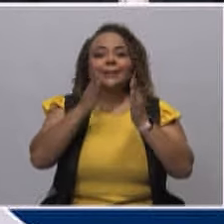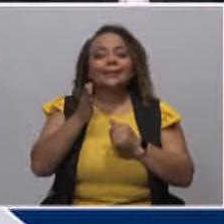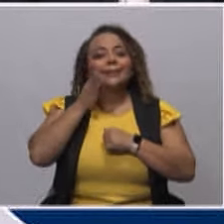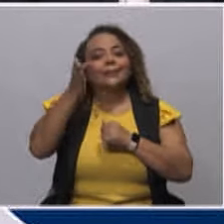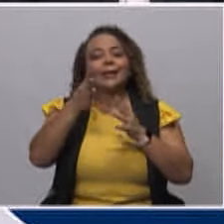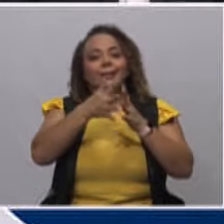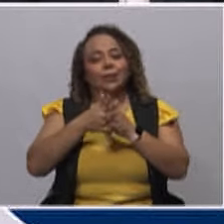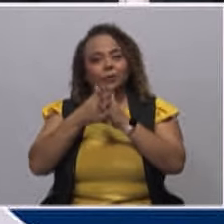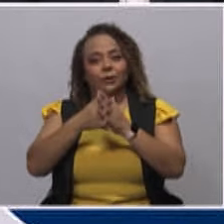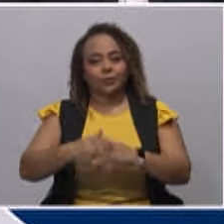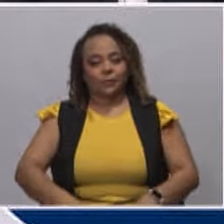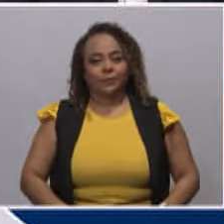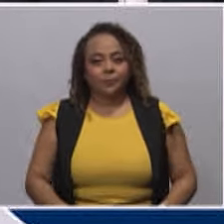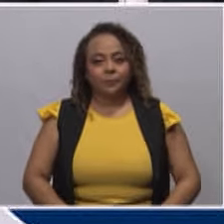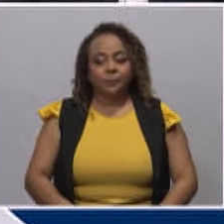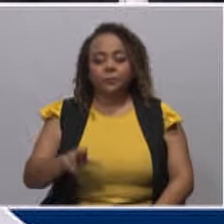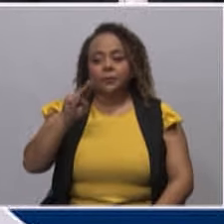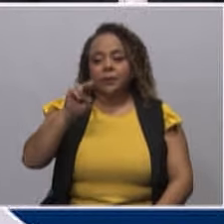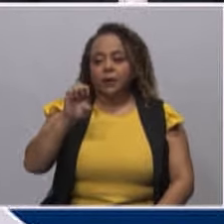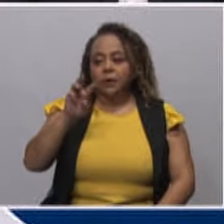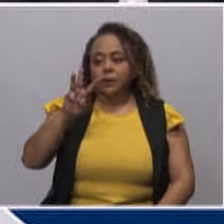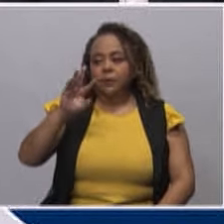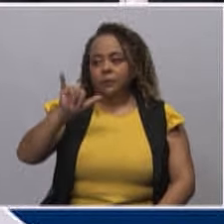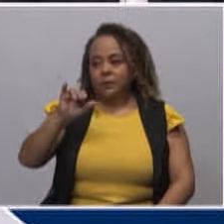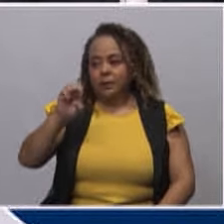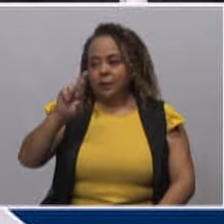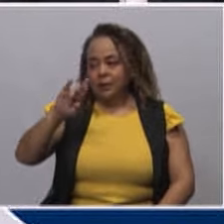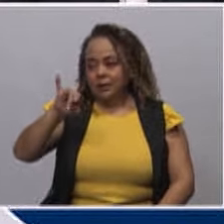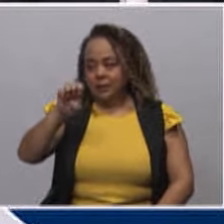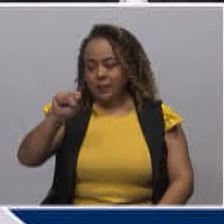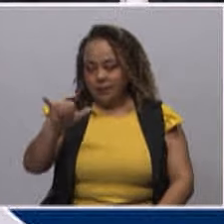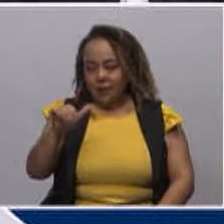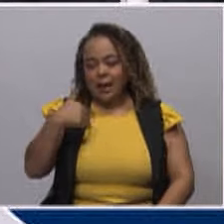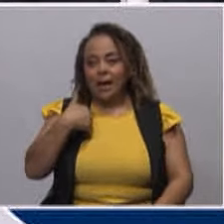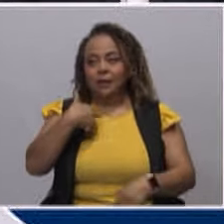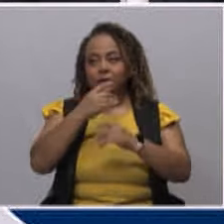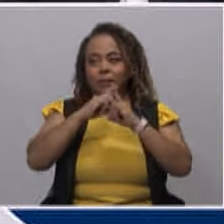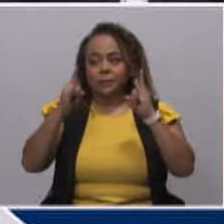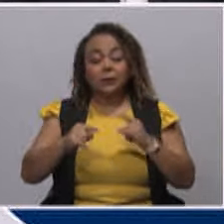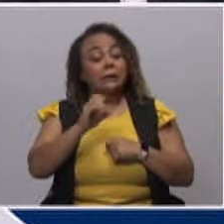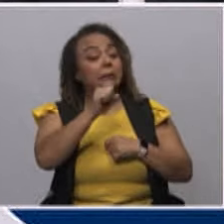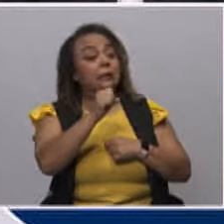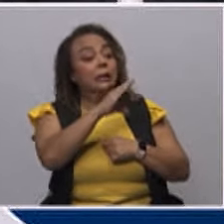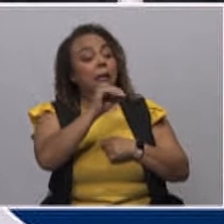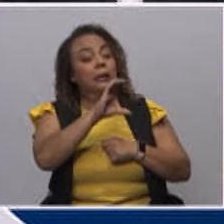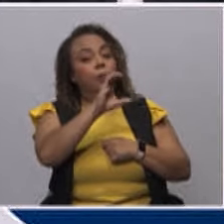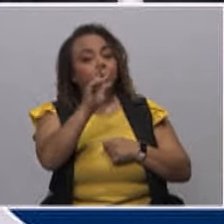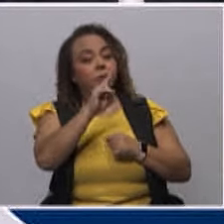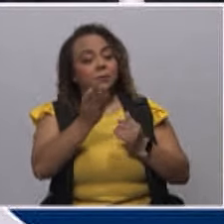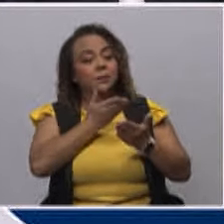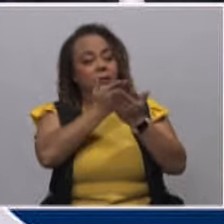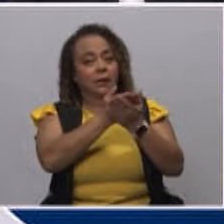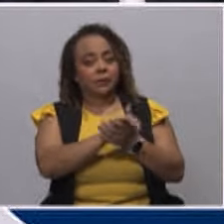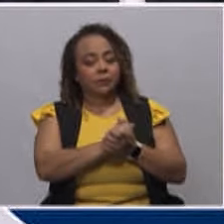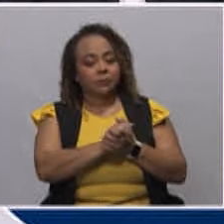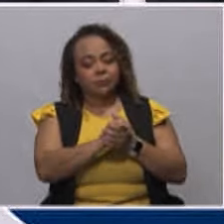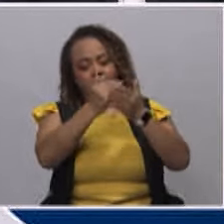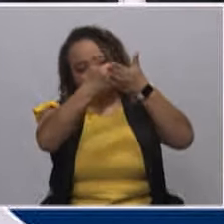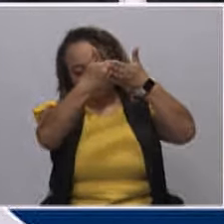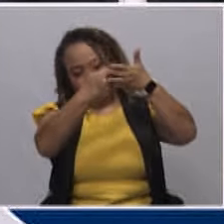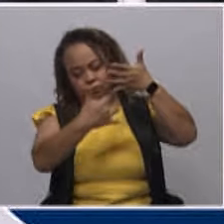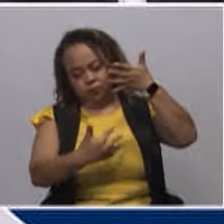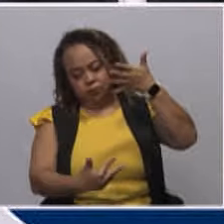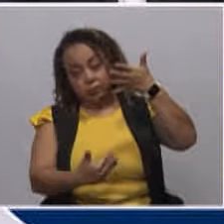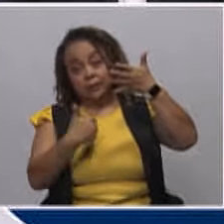Unidos de hecho en New Jersey han hecho campamentos y toda la cosa sí que de hecho Perdón Claudio vivas presentaba toda una lista que